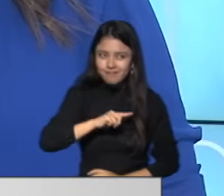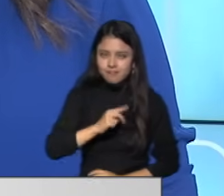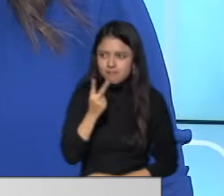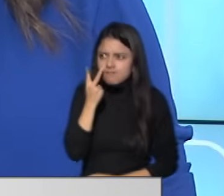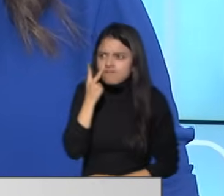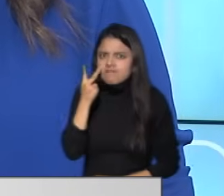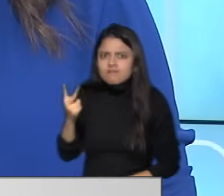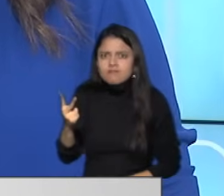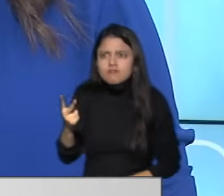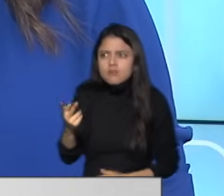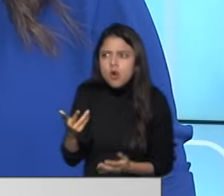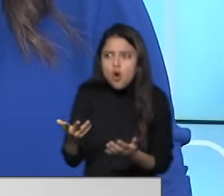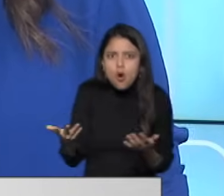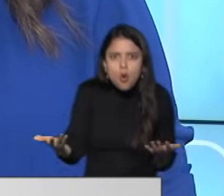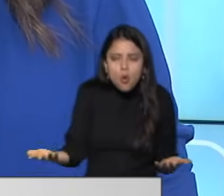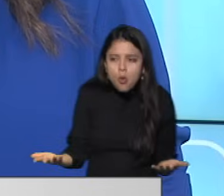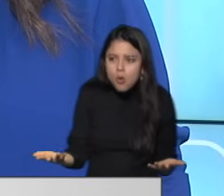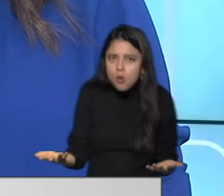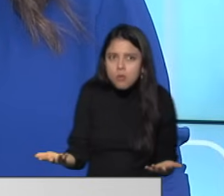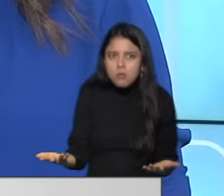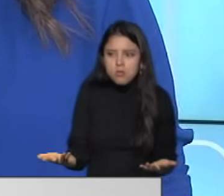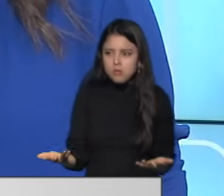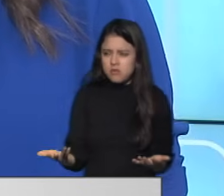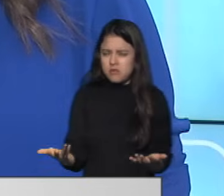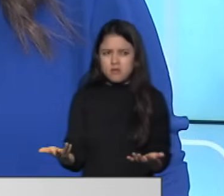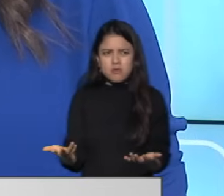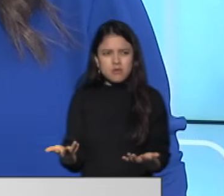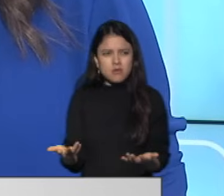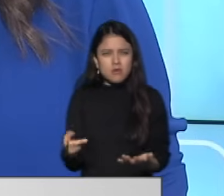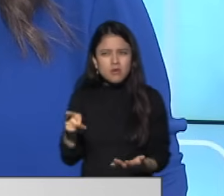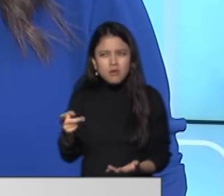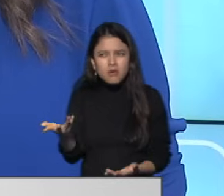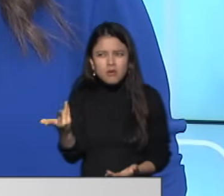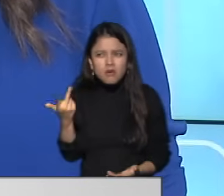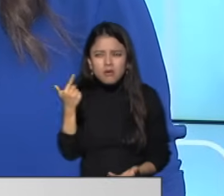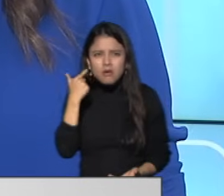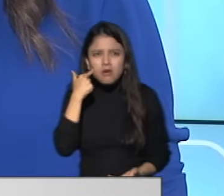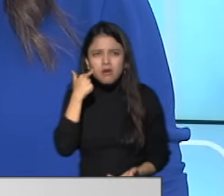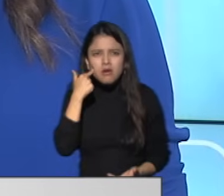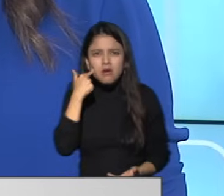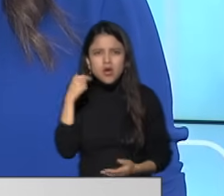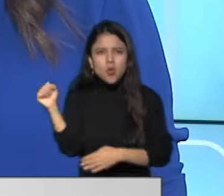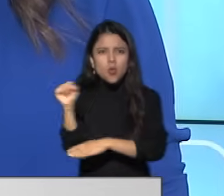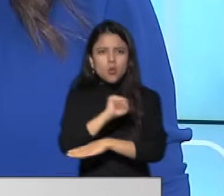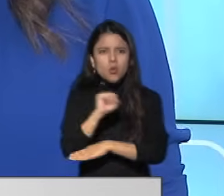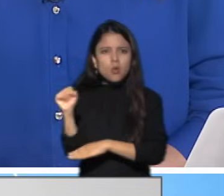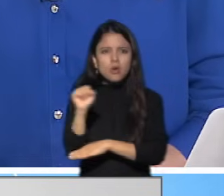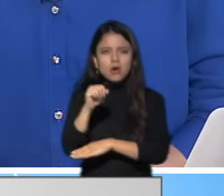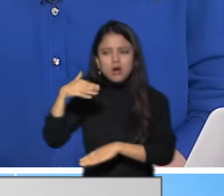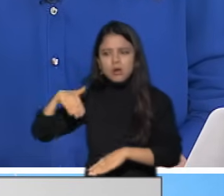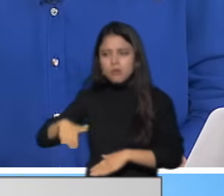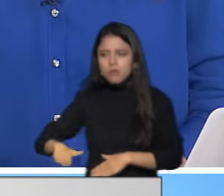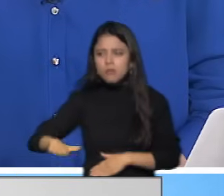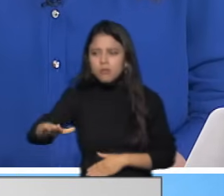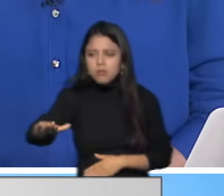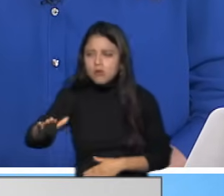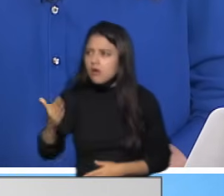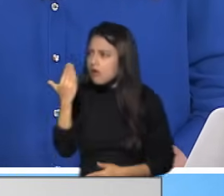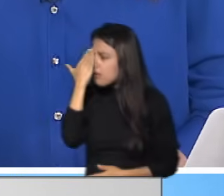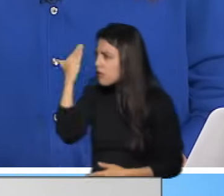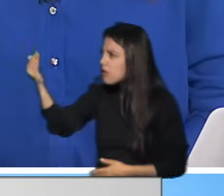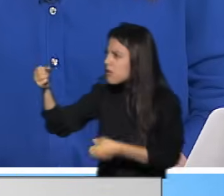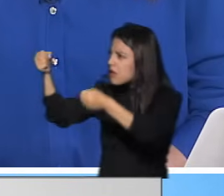testigo de cómo fue abandonada en plena sede de medicina legal una camioneta con el cuerpo de una persona con aparentes signos de